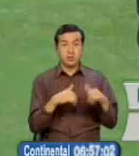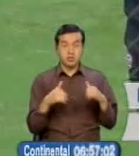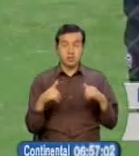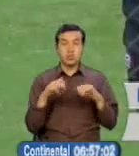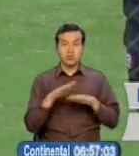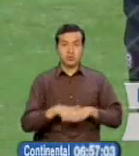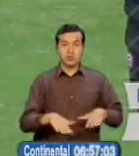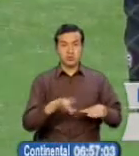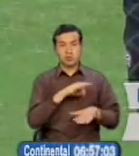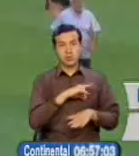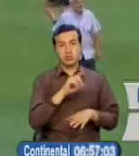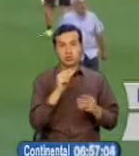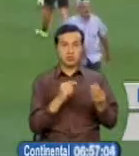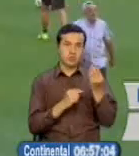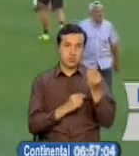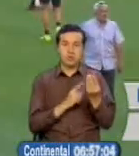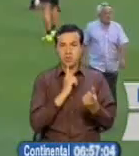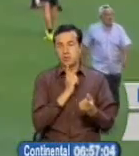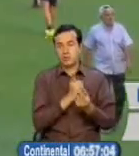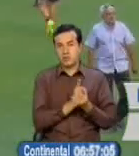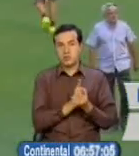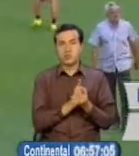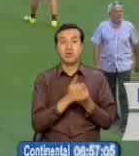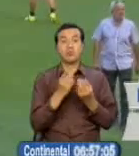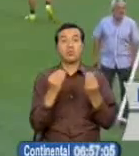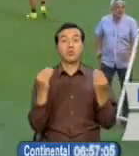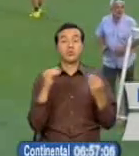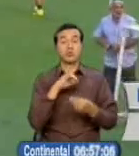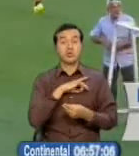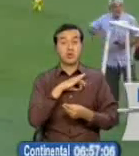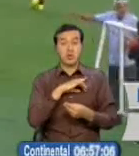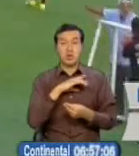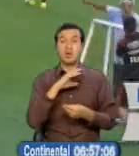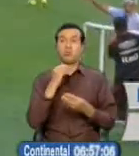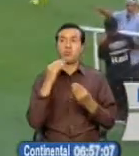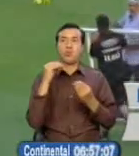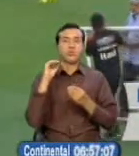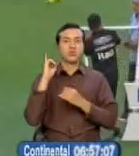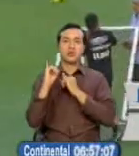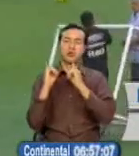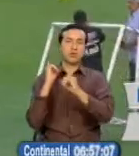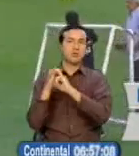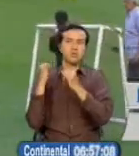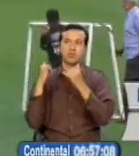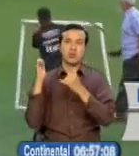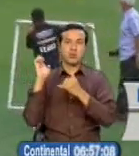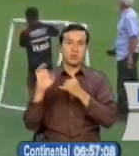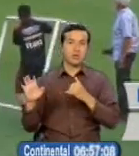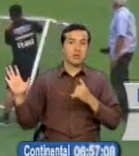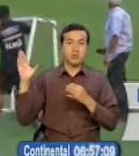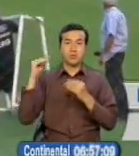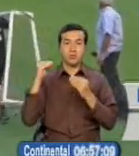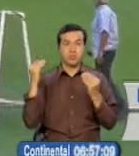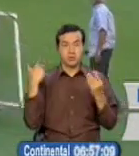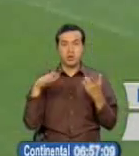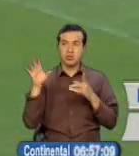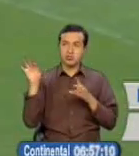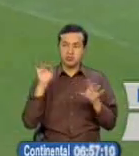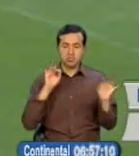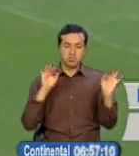ámbito local, que eran muy pocos, claro está. Chile tiene muchos jugadores en el ámbito internacional, en el fútbol europeo, y se fueron